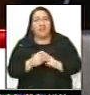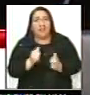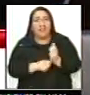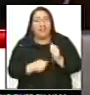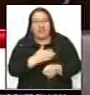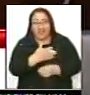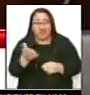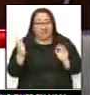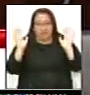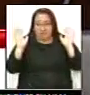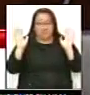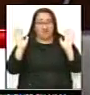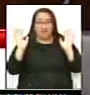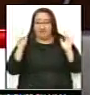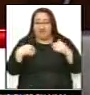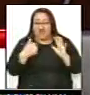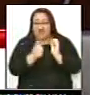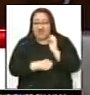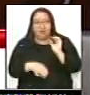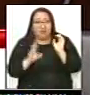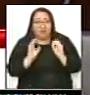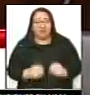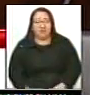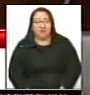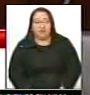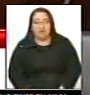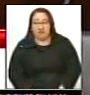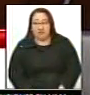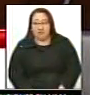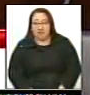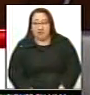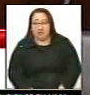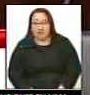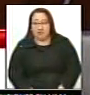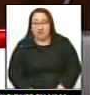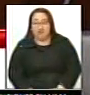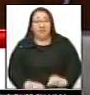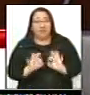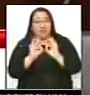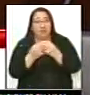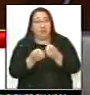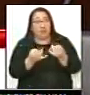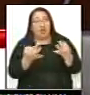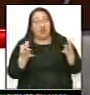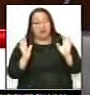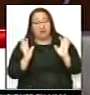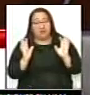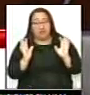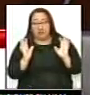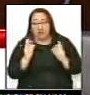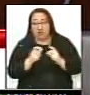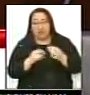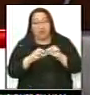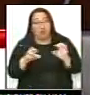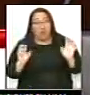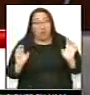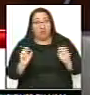hermanos, presidente. Yo tengo 6 hermanos. Somos familia numerosa, como la gente del